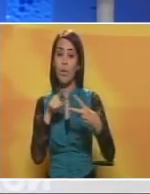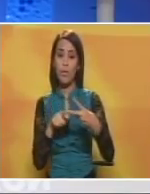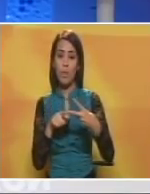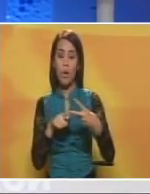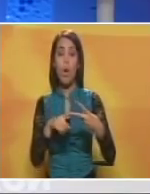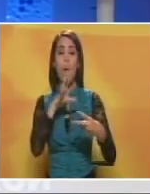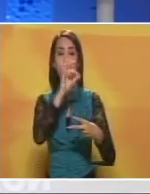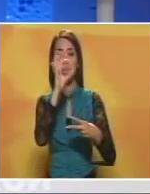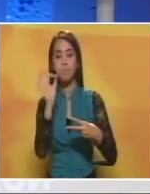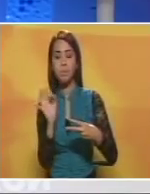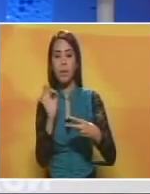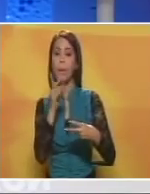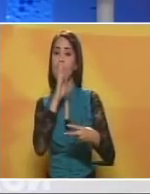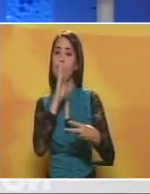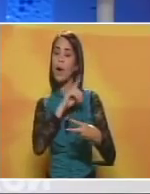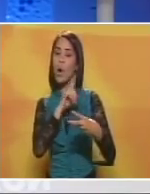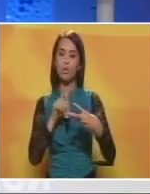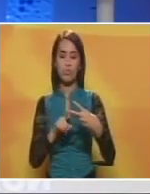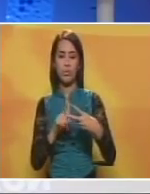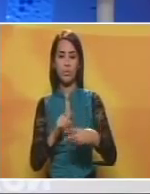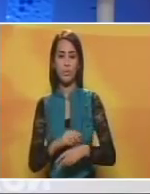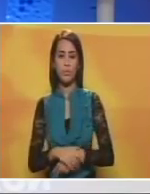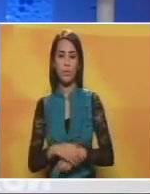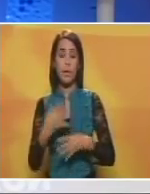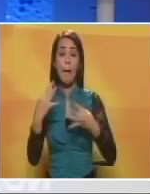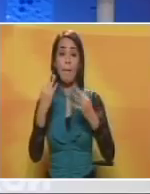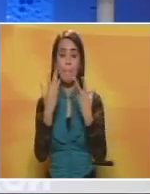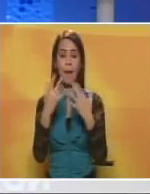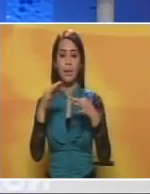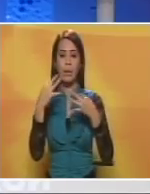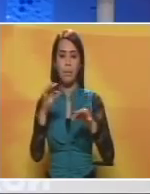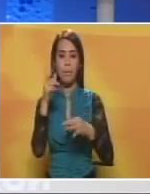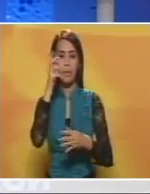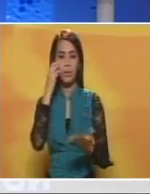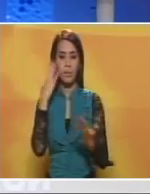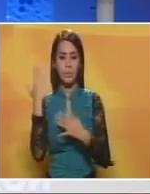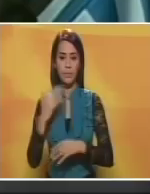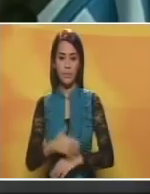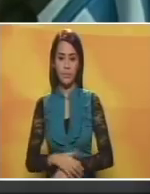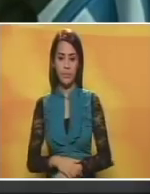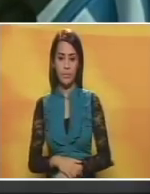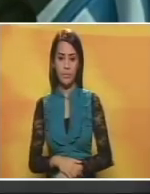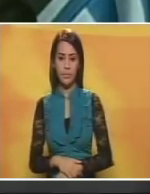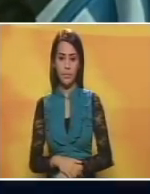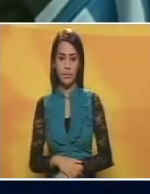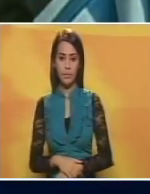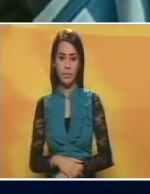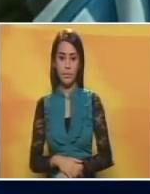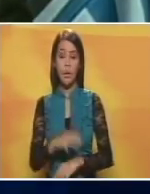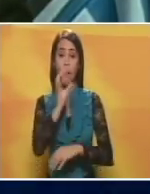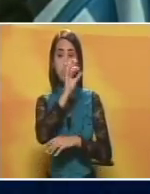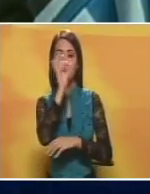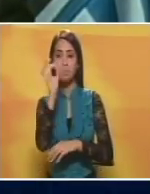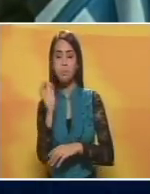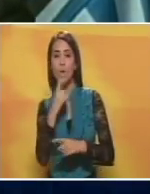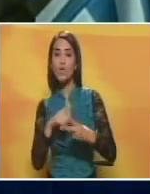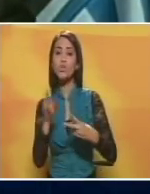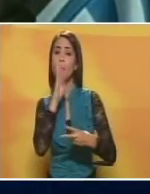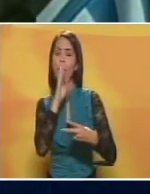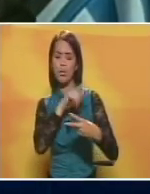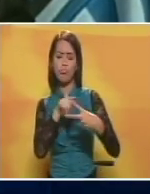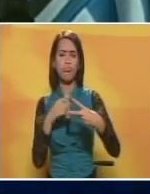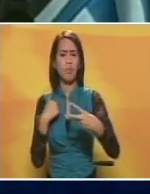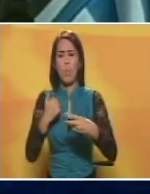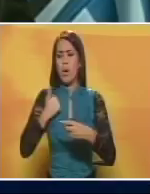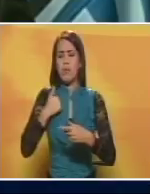de Banesco, Banco Universal, por parte de la operación Manos de Papel. Escuchemos declaraciones. Banesco y cualquier otro banco, esto no tiene que ver